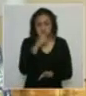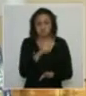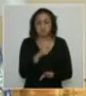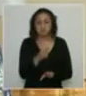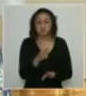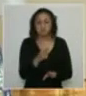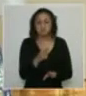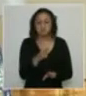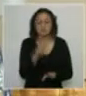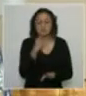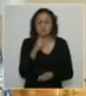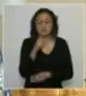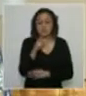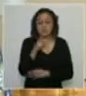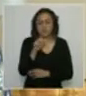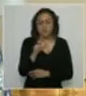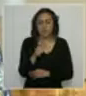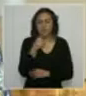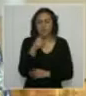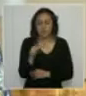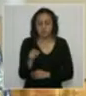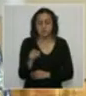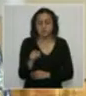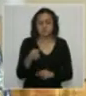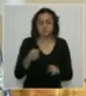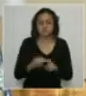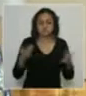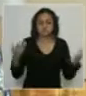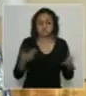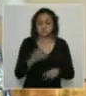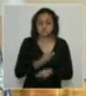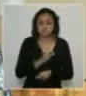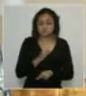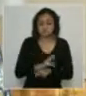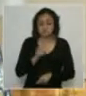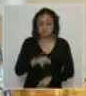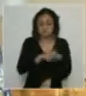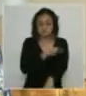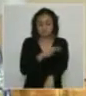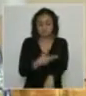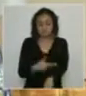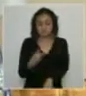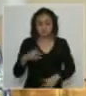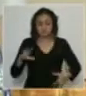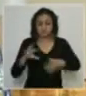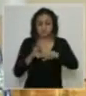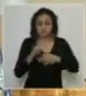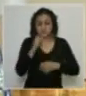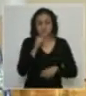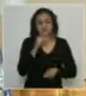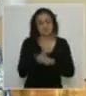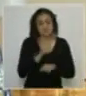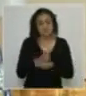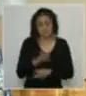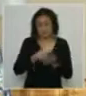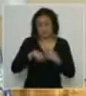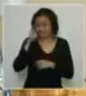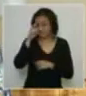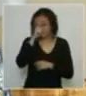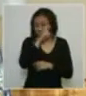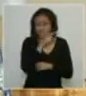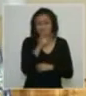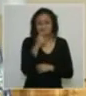acusatorio y que ha generado una condición de honestidad en la policía. Muy complejo el tema policíaco, en